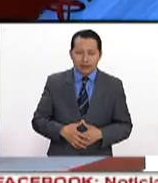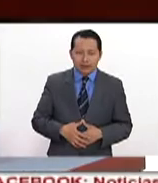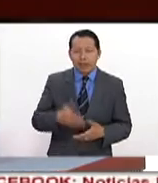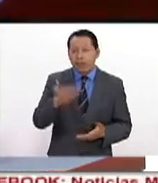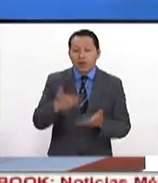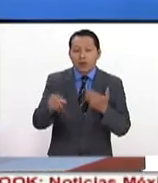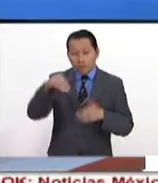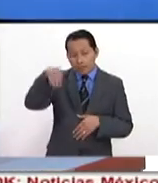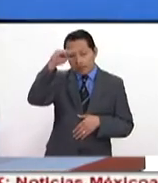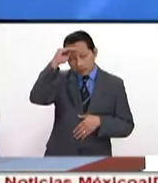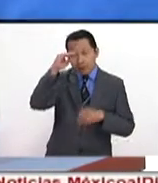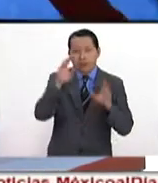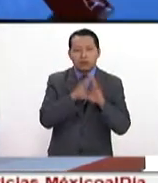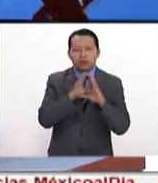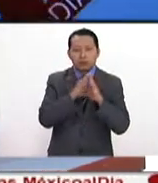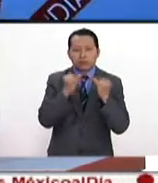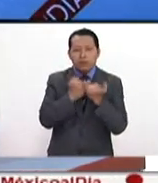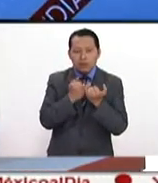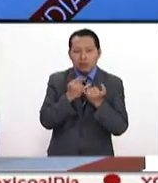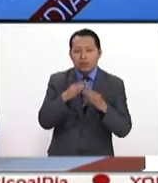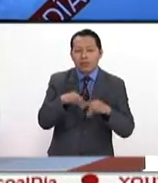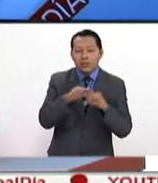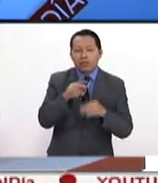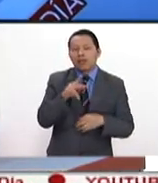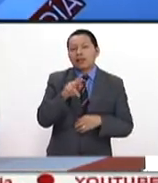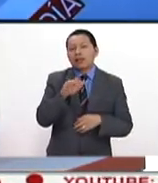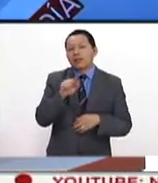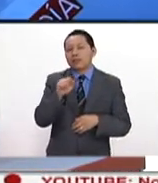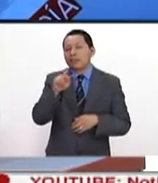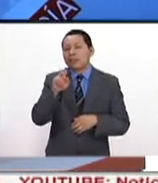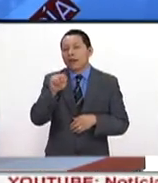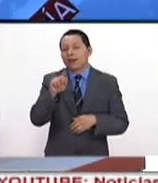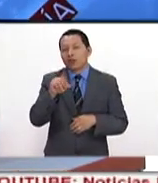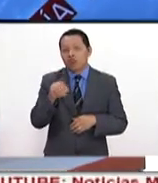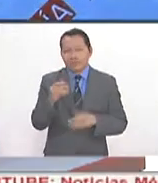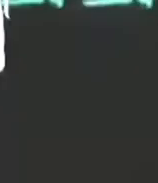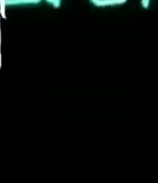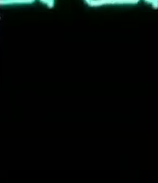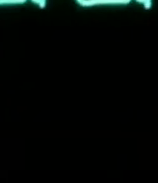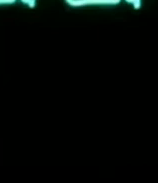Momento de reflexionar y tomar un respiro con Crispando y Sembrarte.